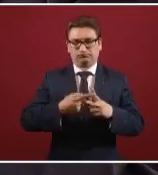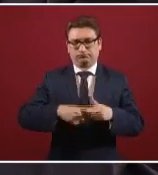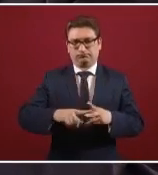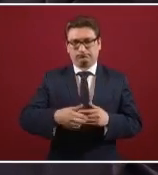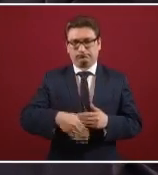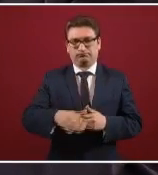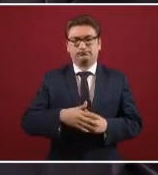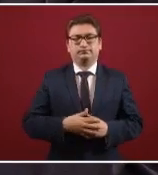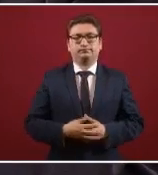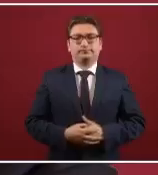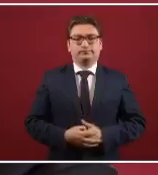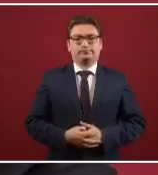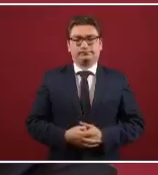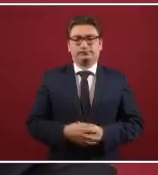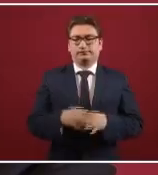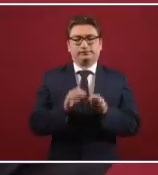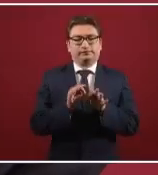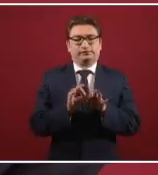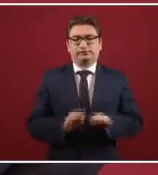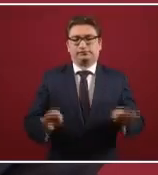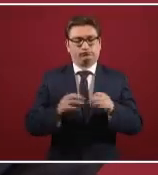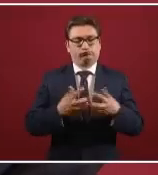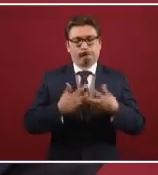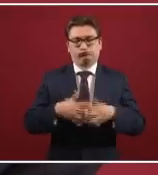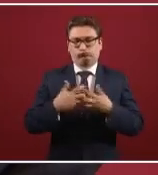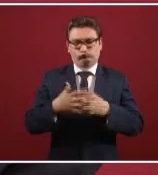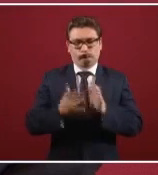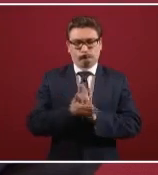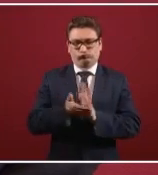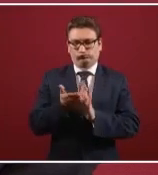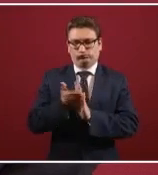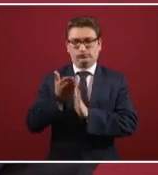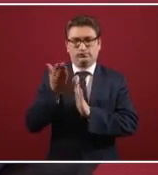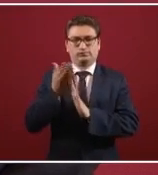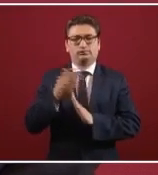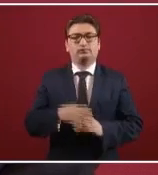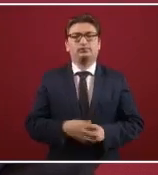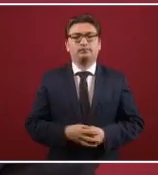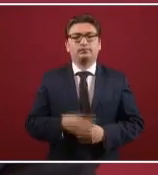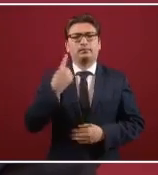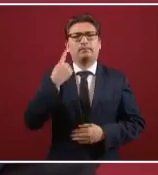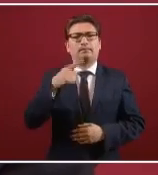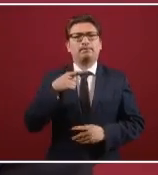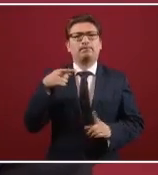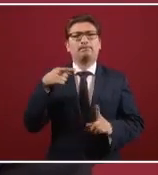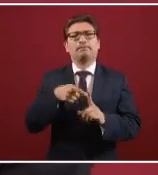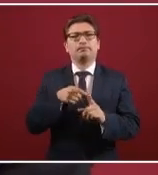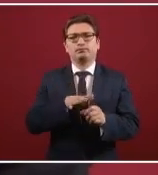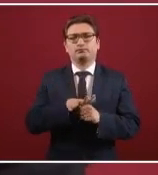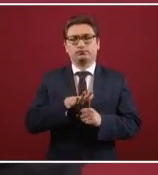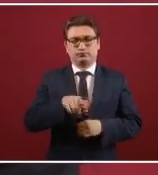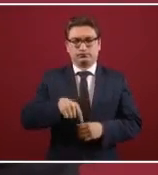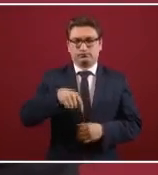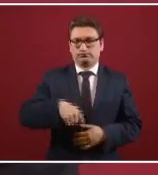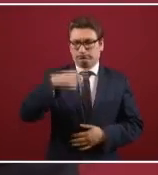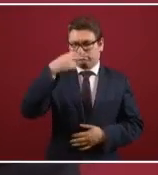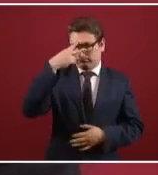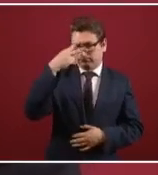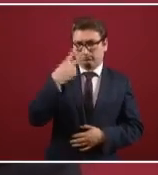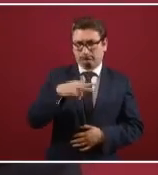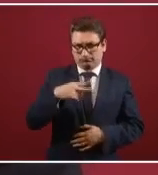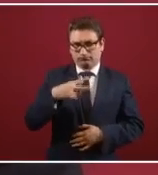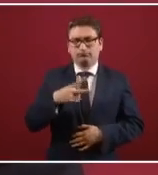de esta importante obra para producir en méxico las